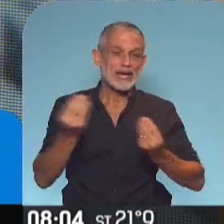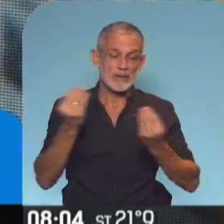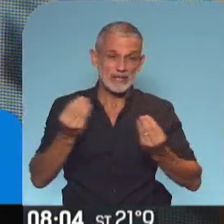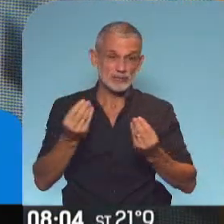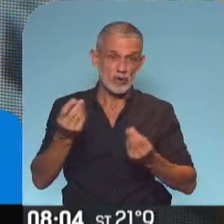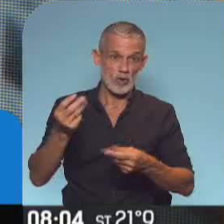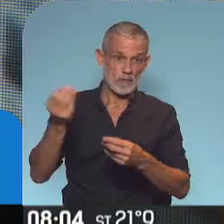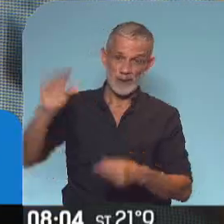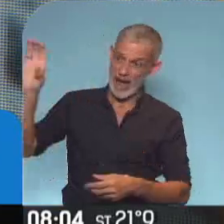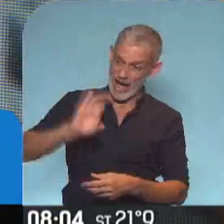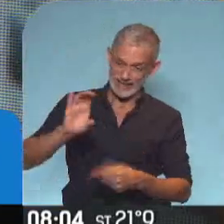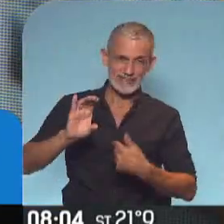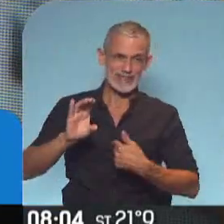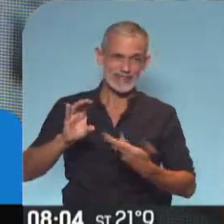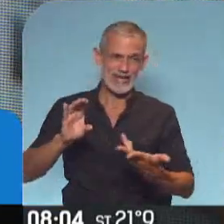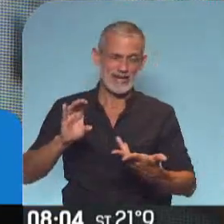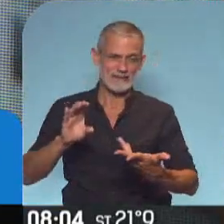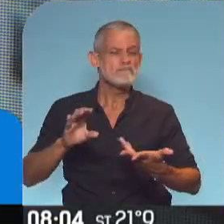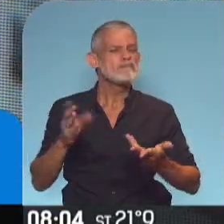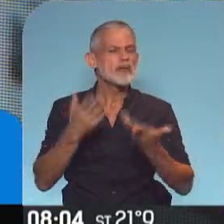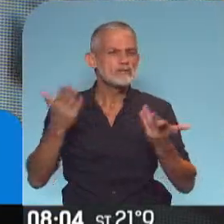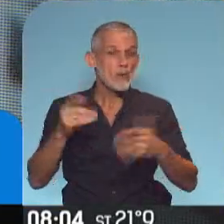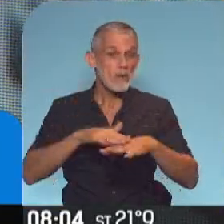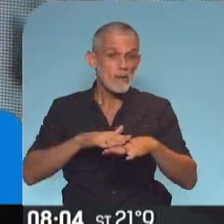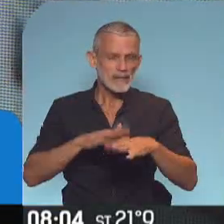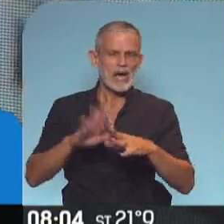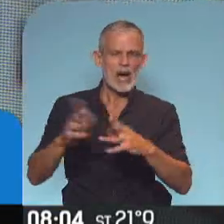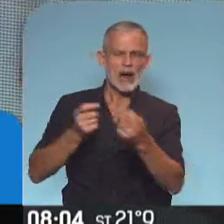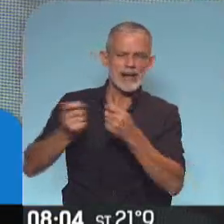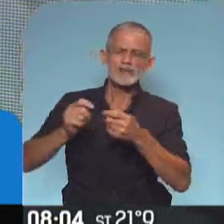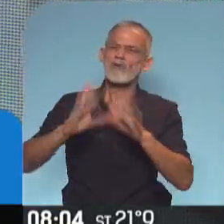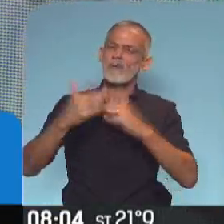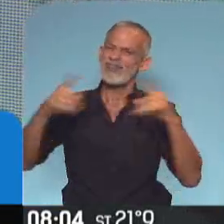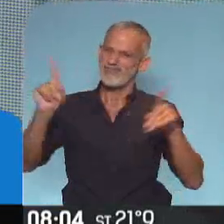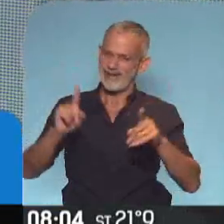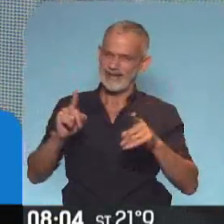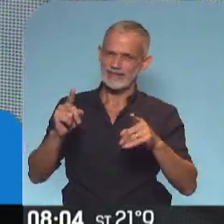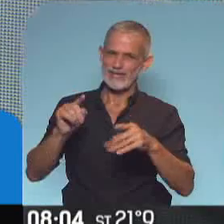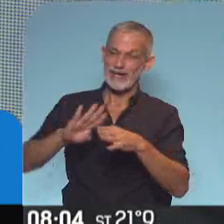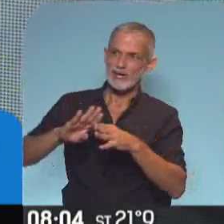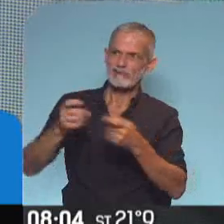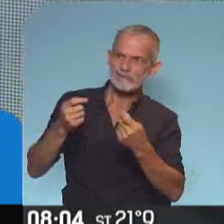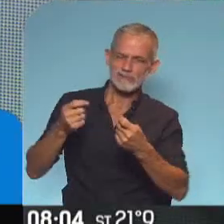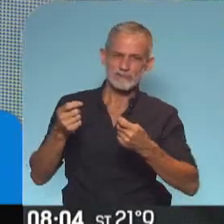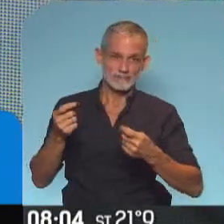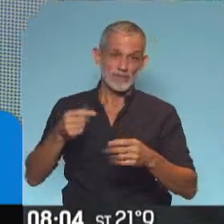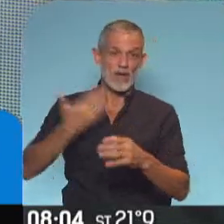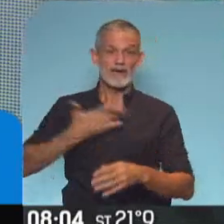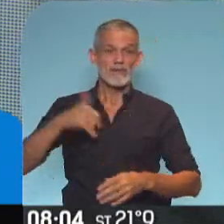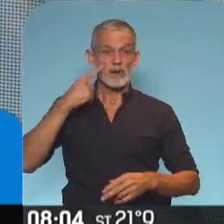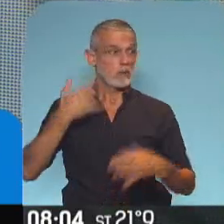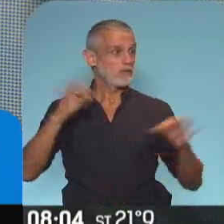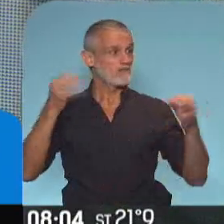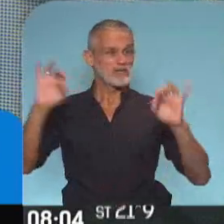con el préstamo que hicieron y sobre esa base negociar de otra manera. No es posible que el fondo siga teniendo la impunidad